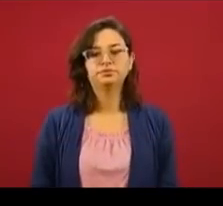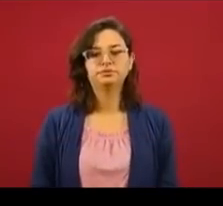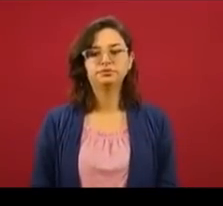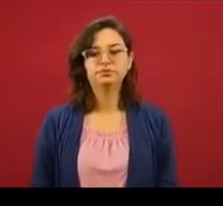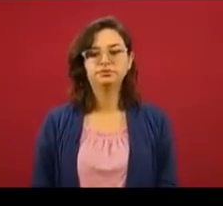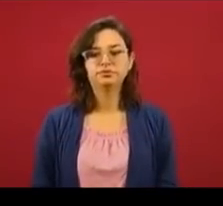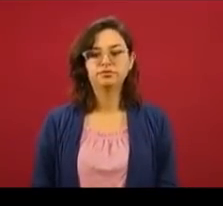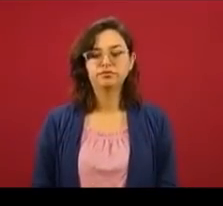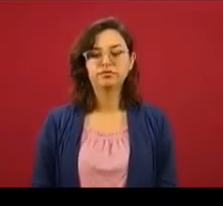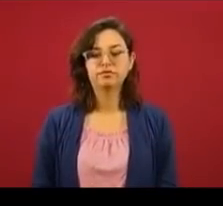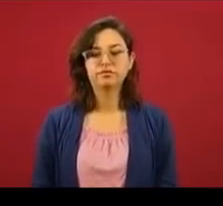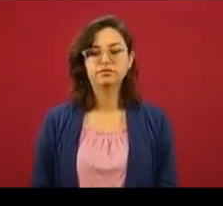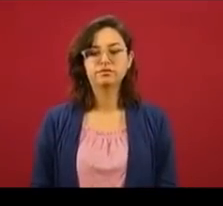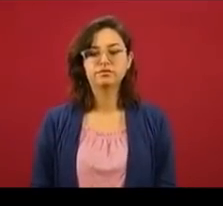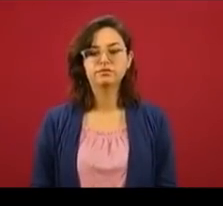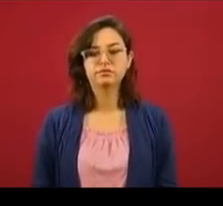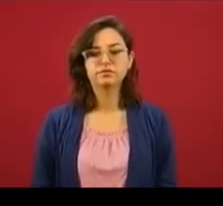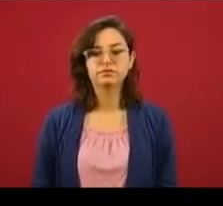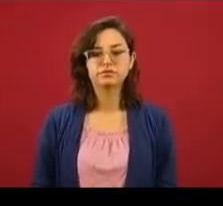Sería